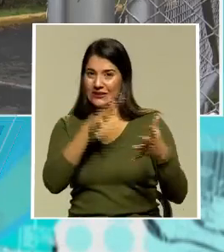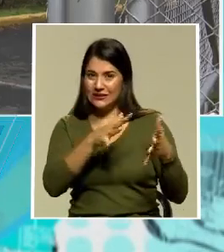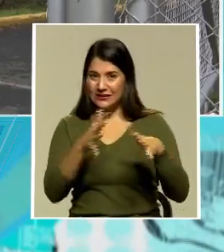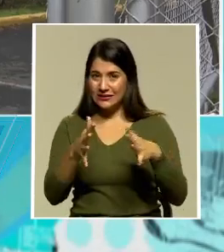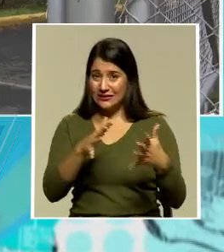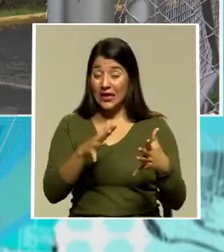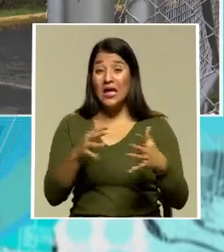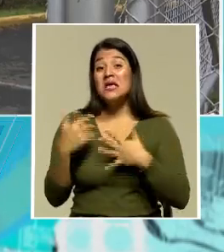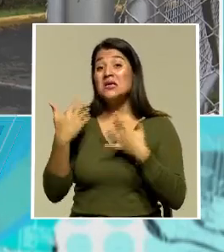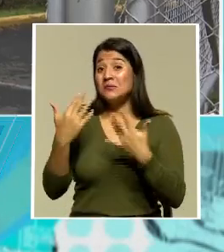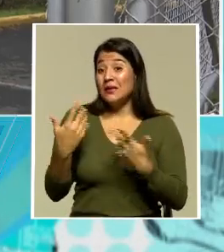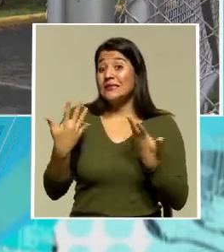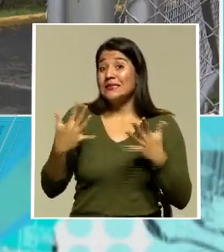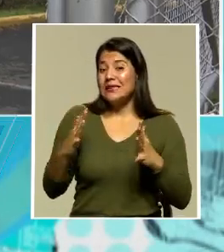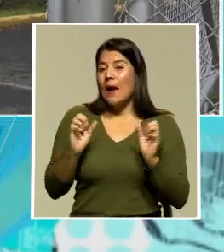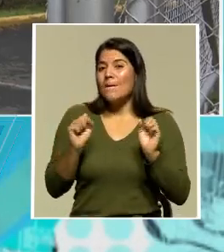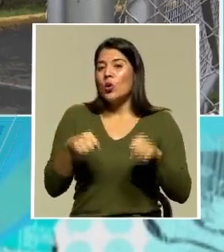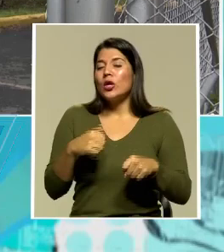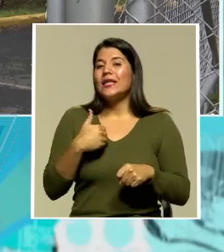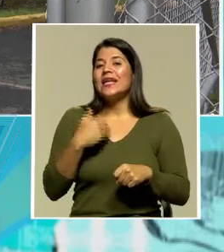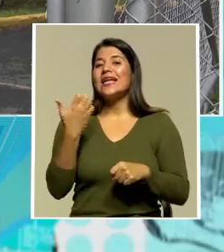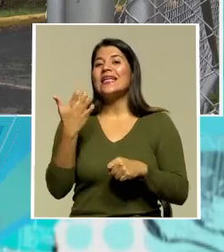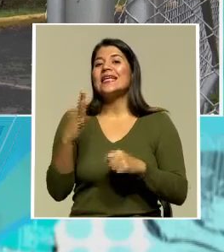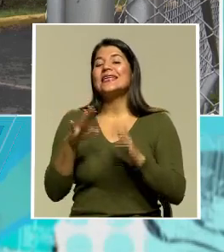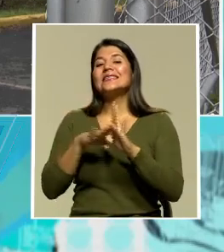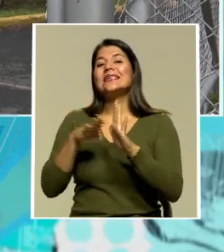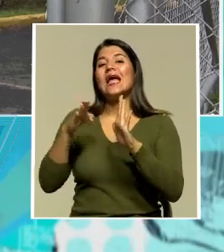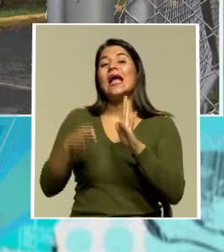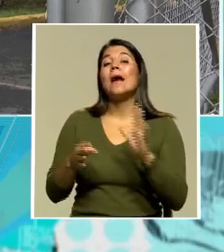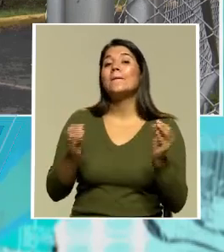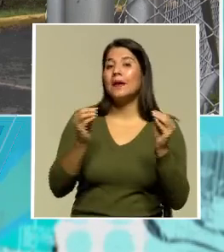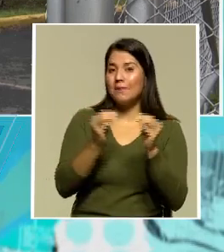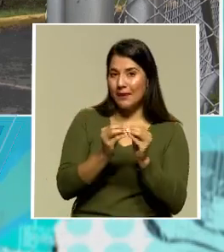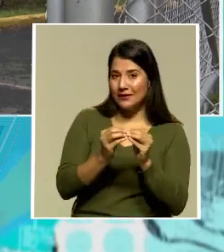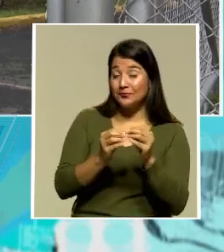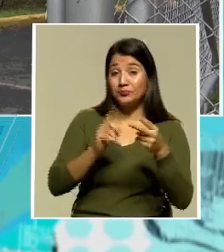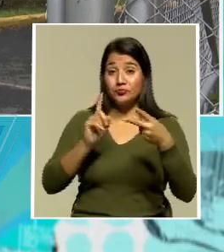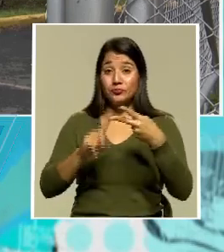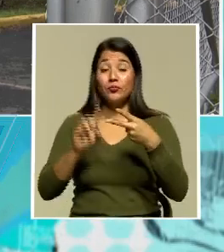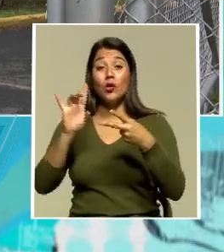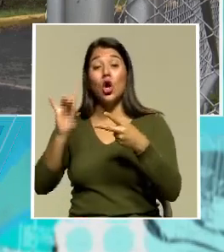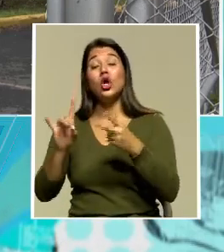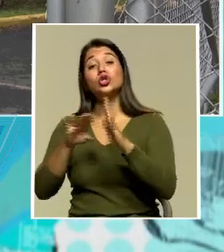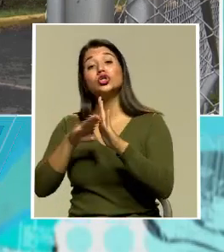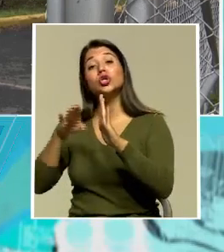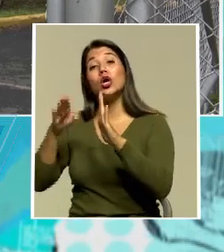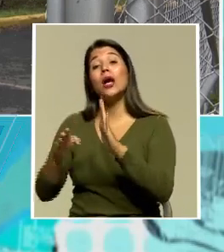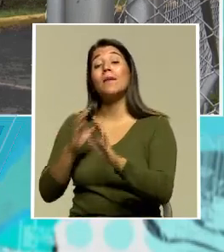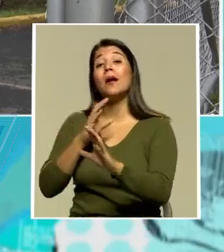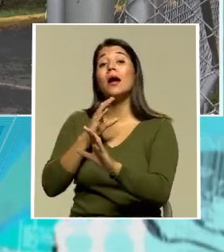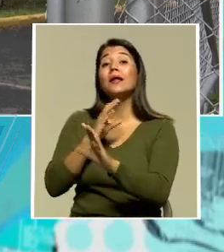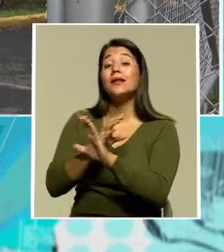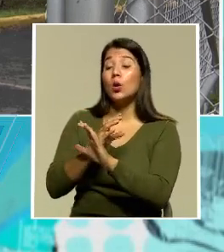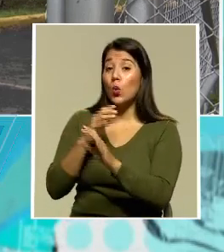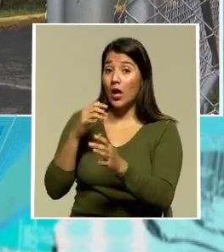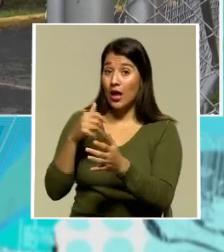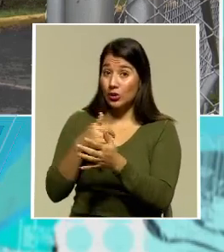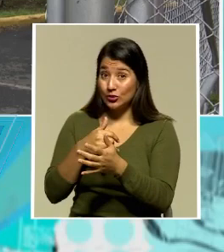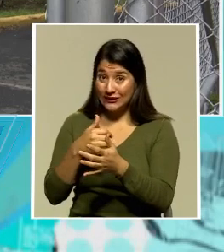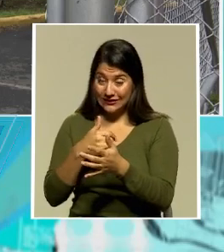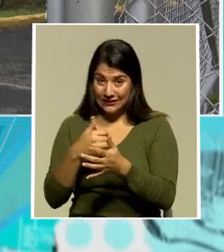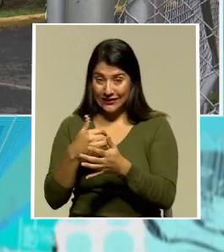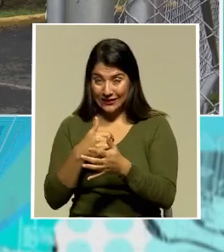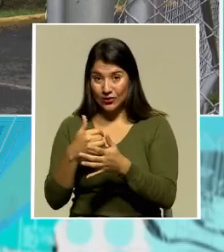ahora ya tengamos habilitadas 15 camas más de severos y 8 camas de unidades de cuidados